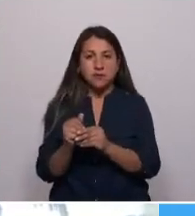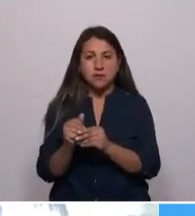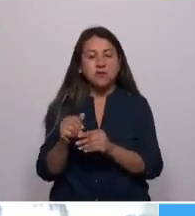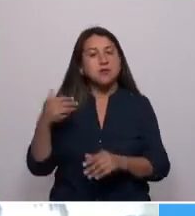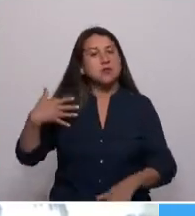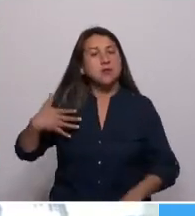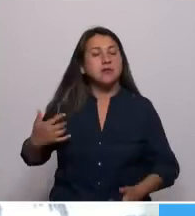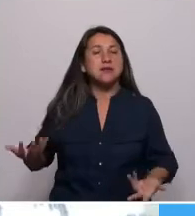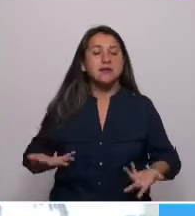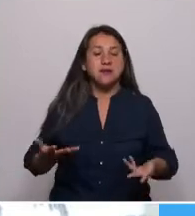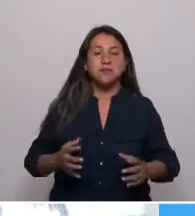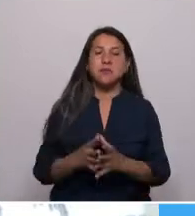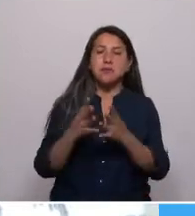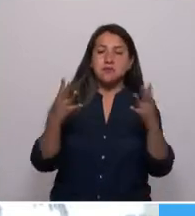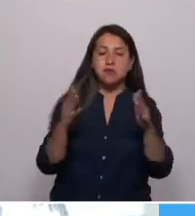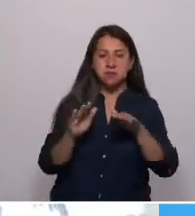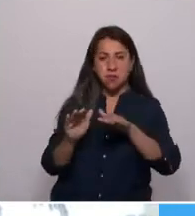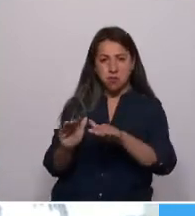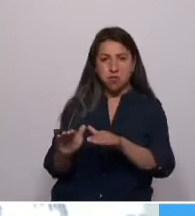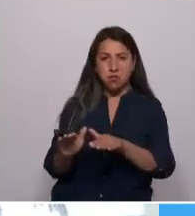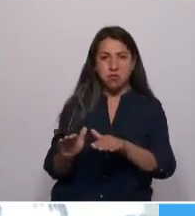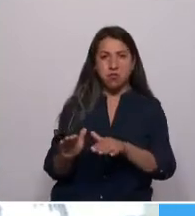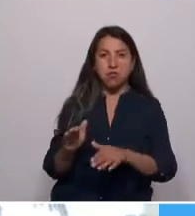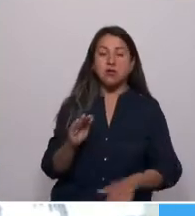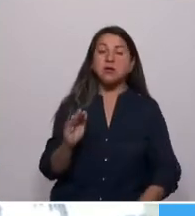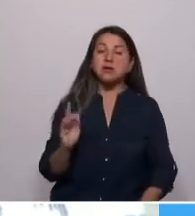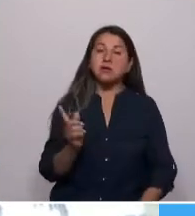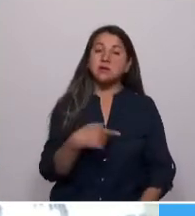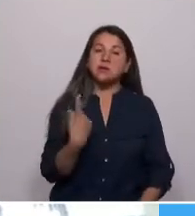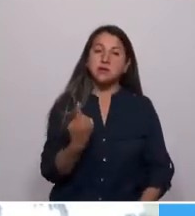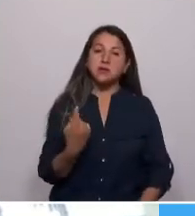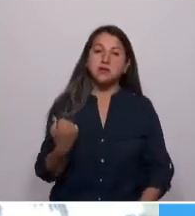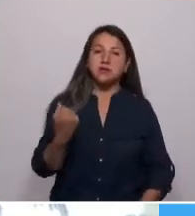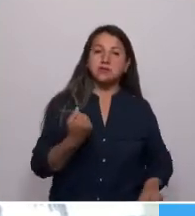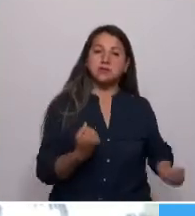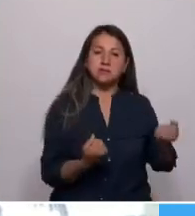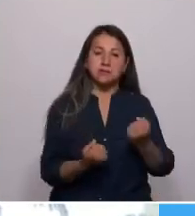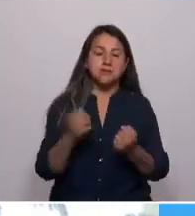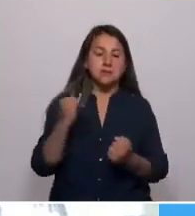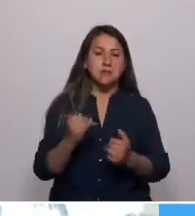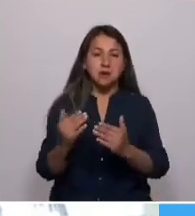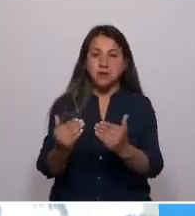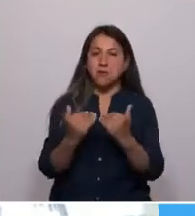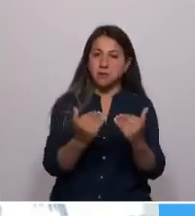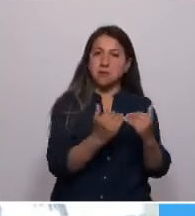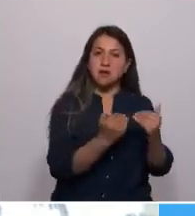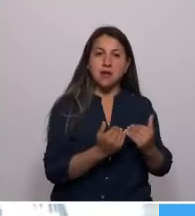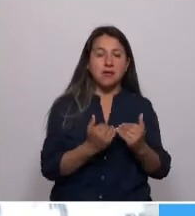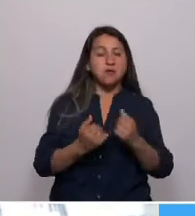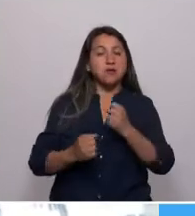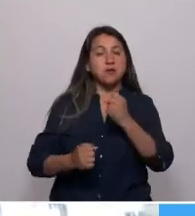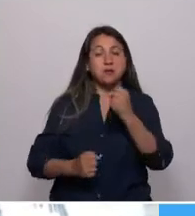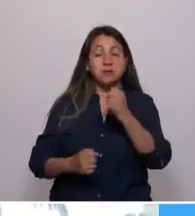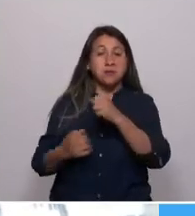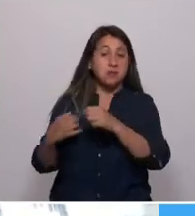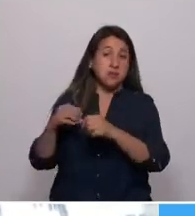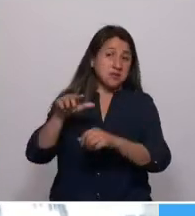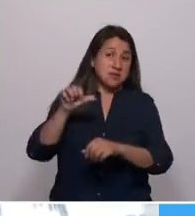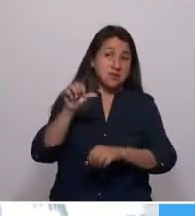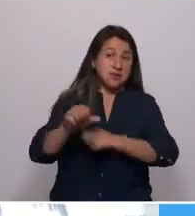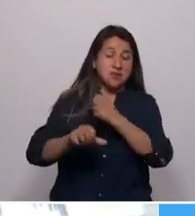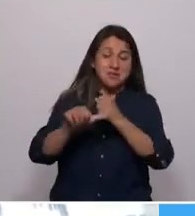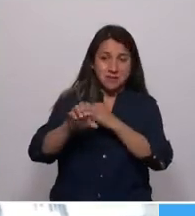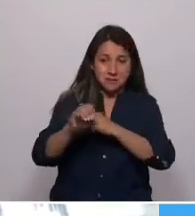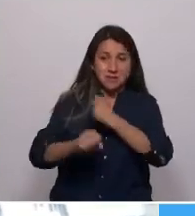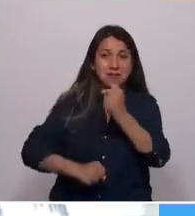el inmenso apoyo de nuestros colaboradores que nos han acompañado por generaciones desde hace 60 años y